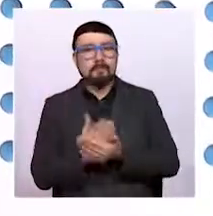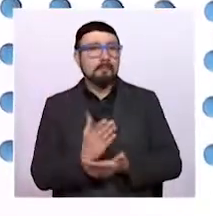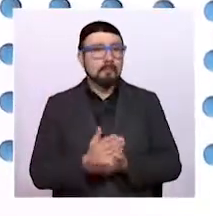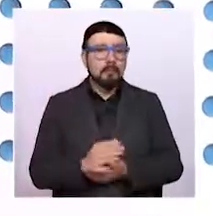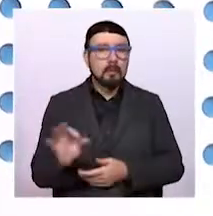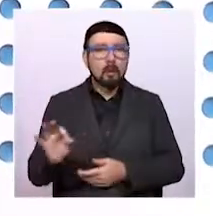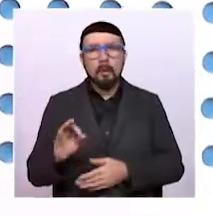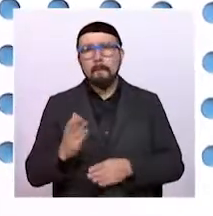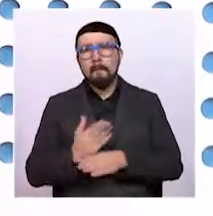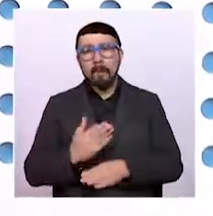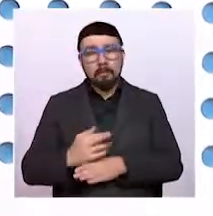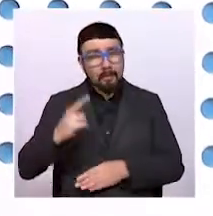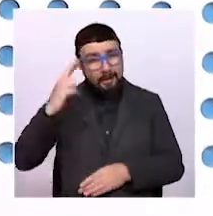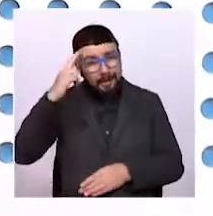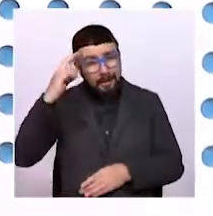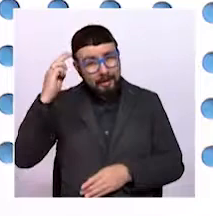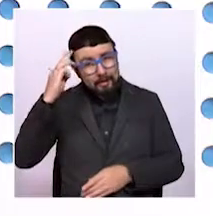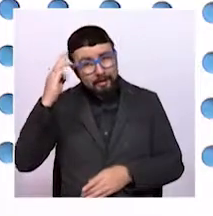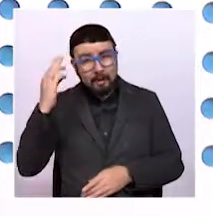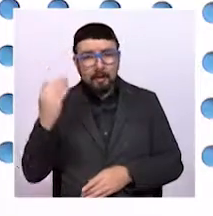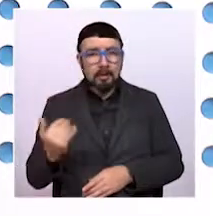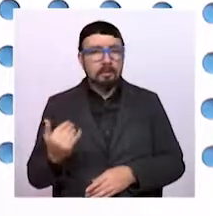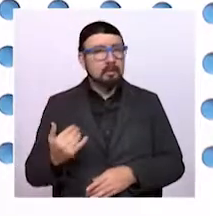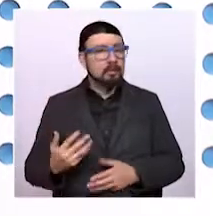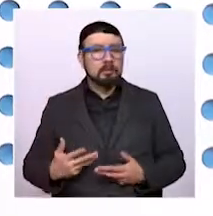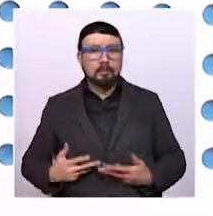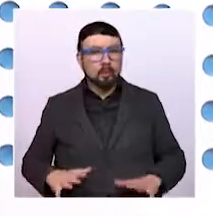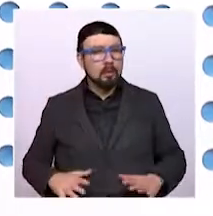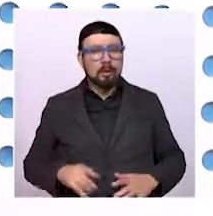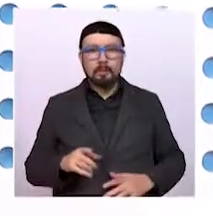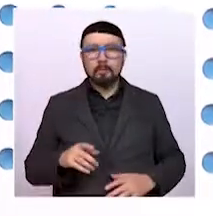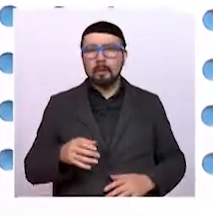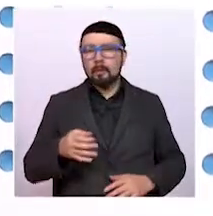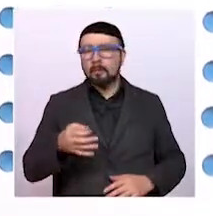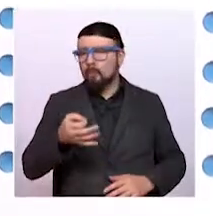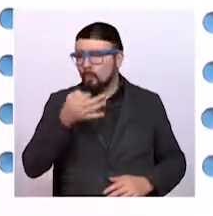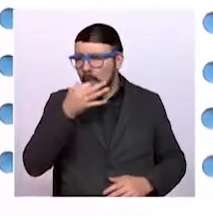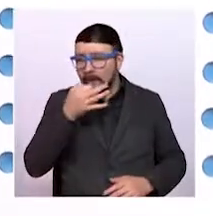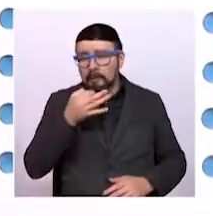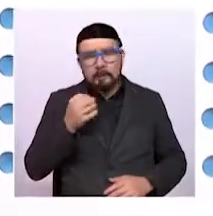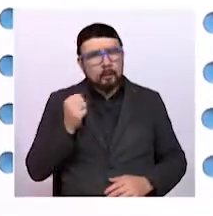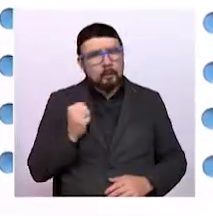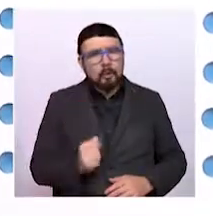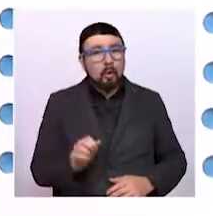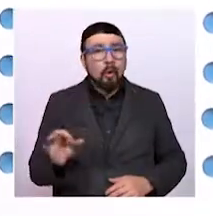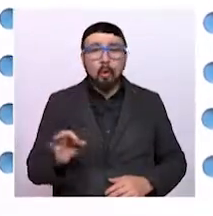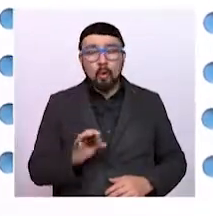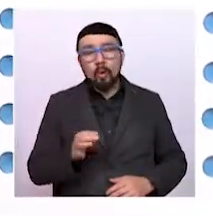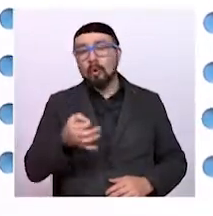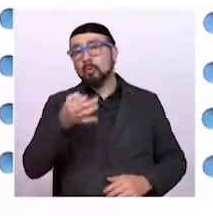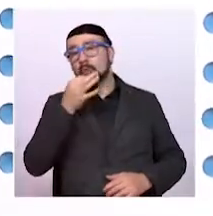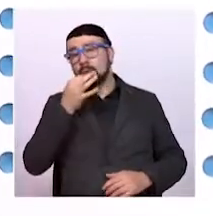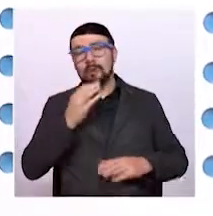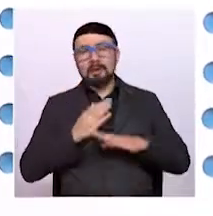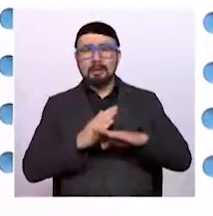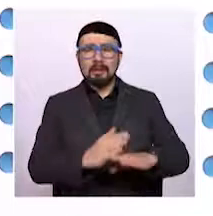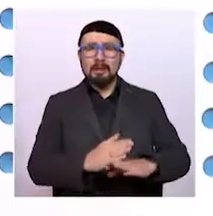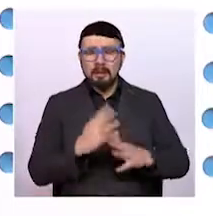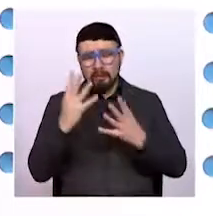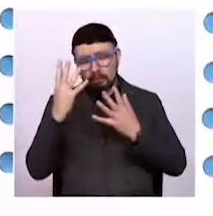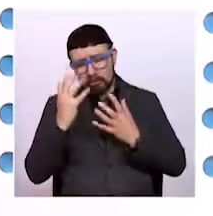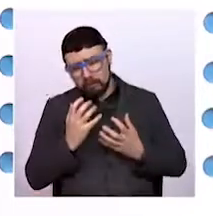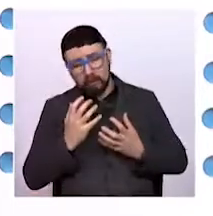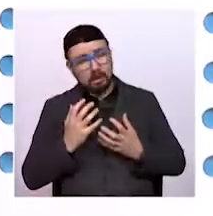mentales ya sea medicamentos pues fuertes o antidepresivos también estas